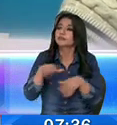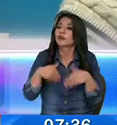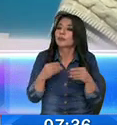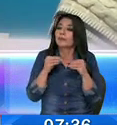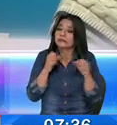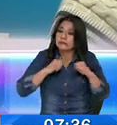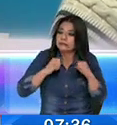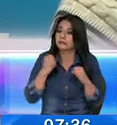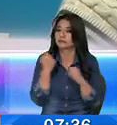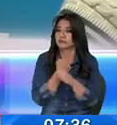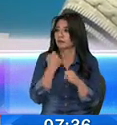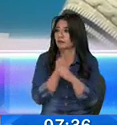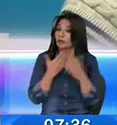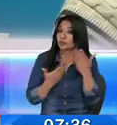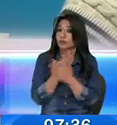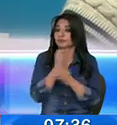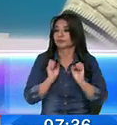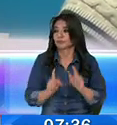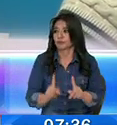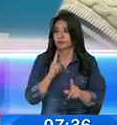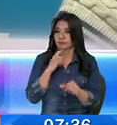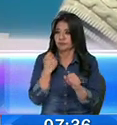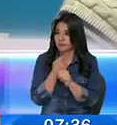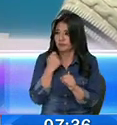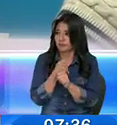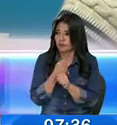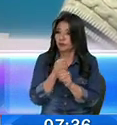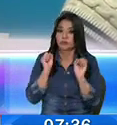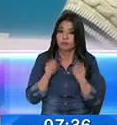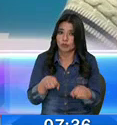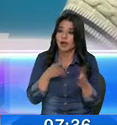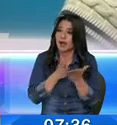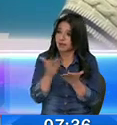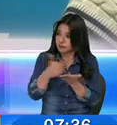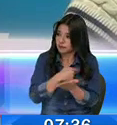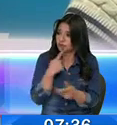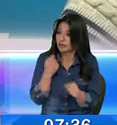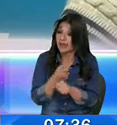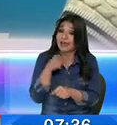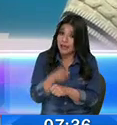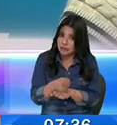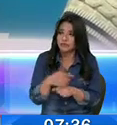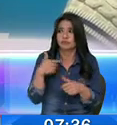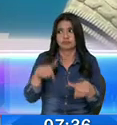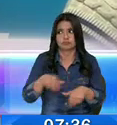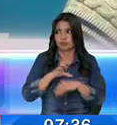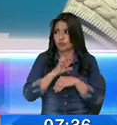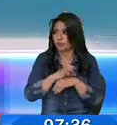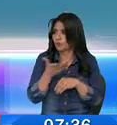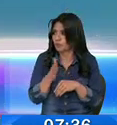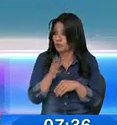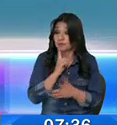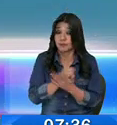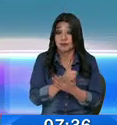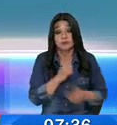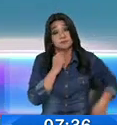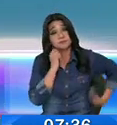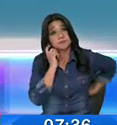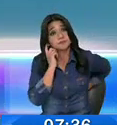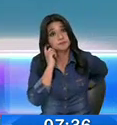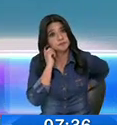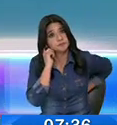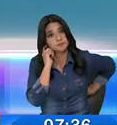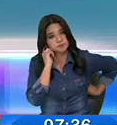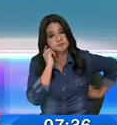es decir que haya nuevas oportunidades y que se permite el acceso al empleo que es el drama creíble cuando mire se habla que el país